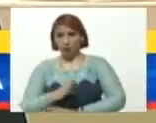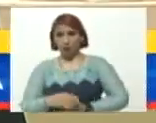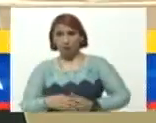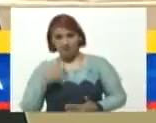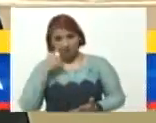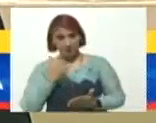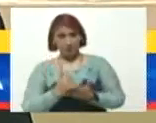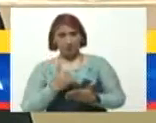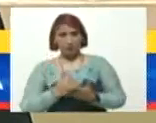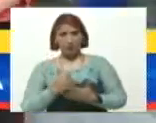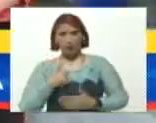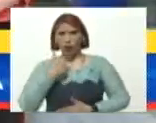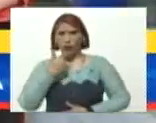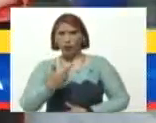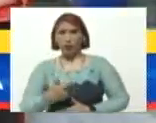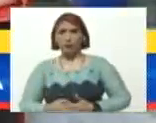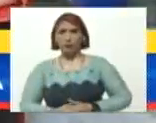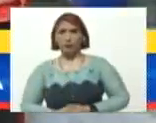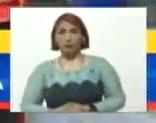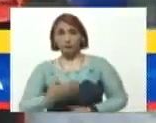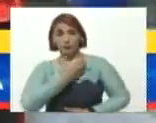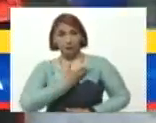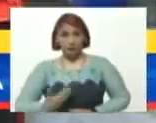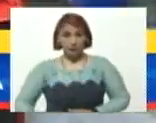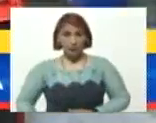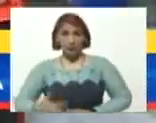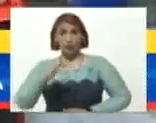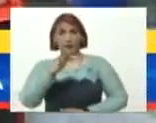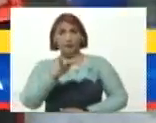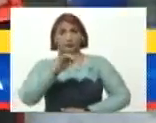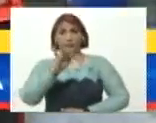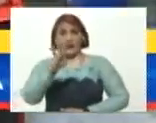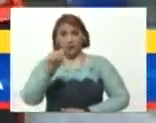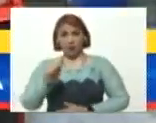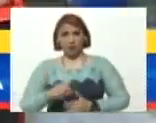Fíjense, yo le dije al presidente de la FIFA,